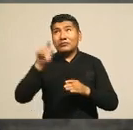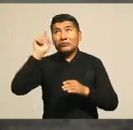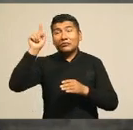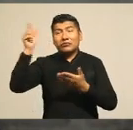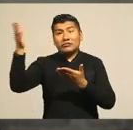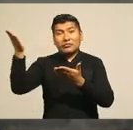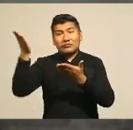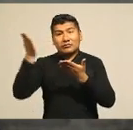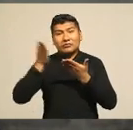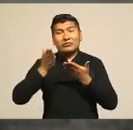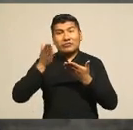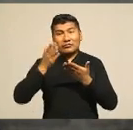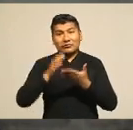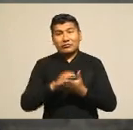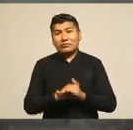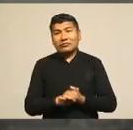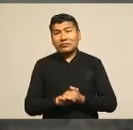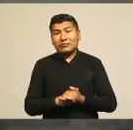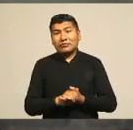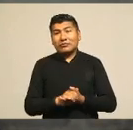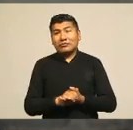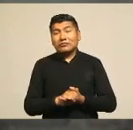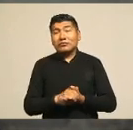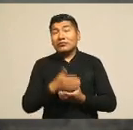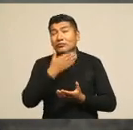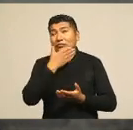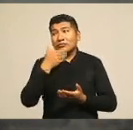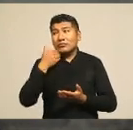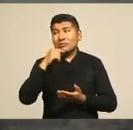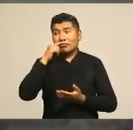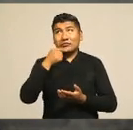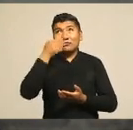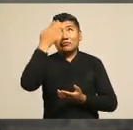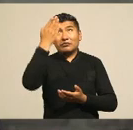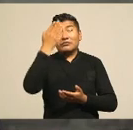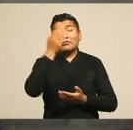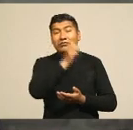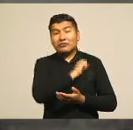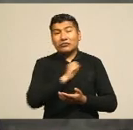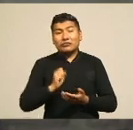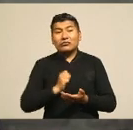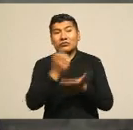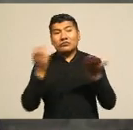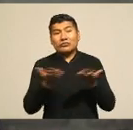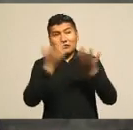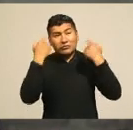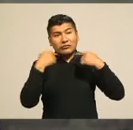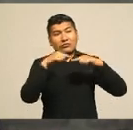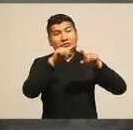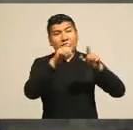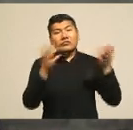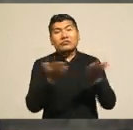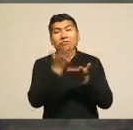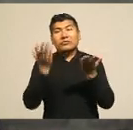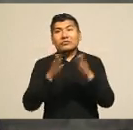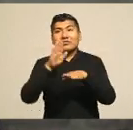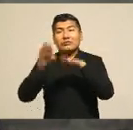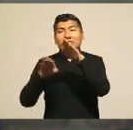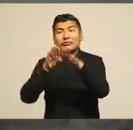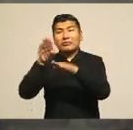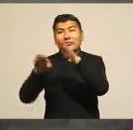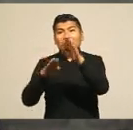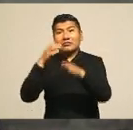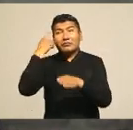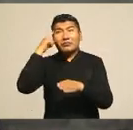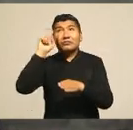preocupar y mover, sino el decir hacia dónde vamos y hacia dónde caminamos para llegar a la